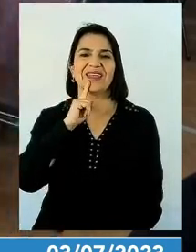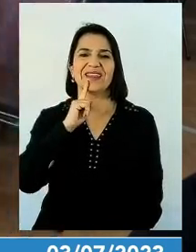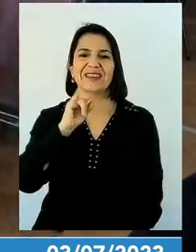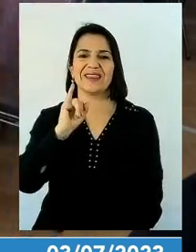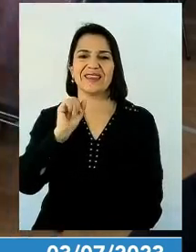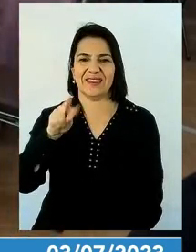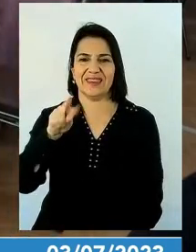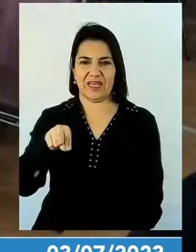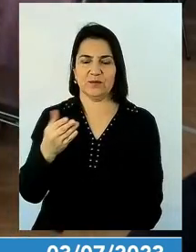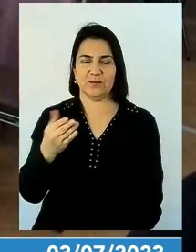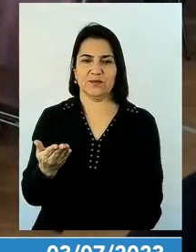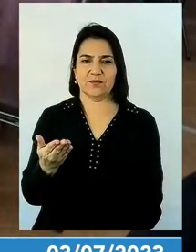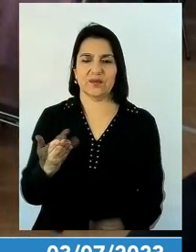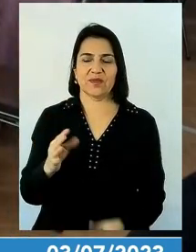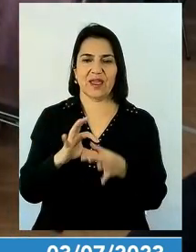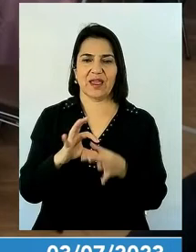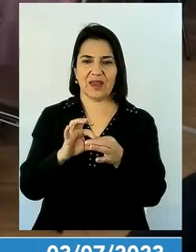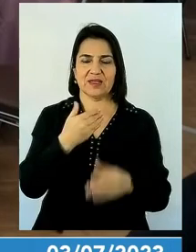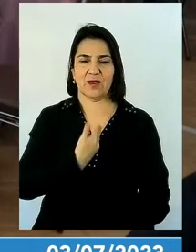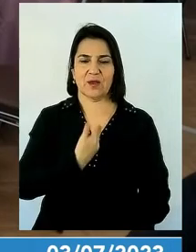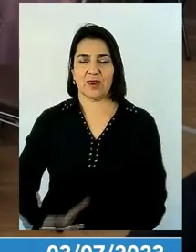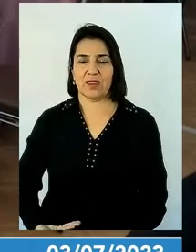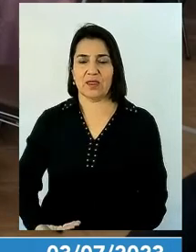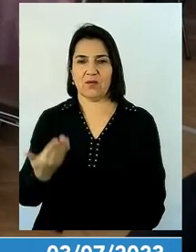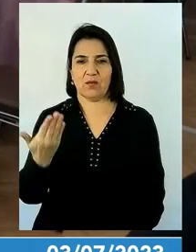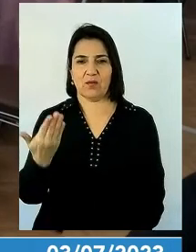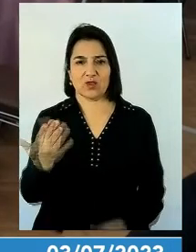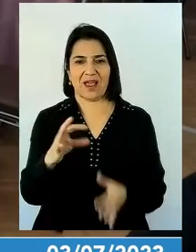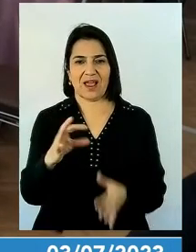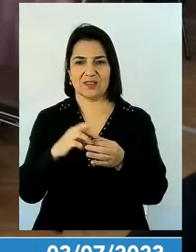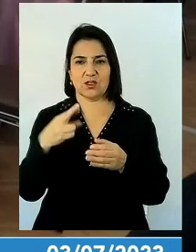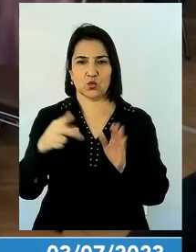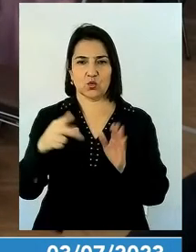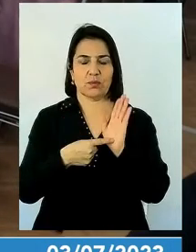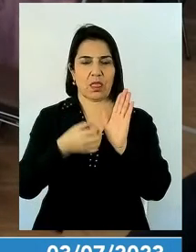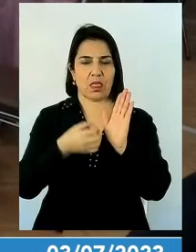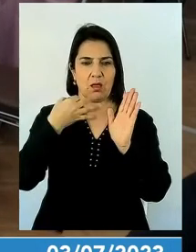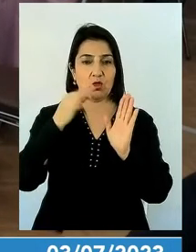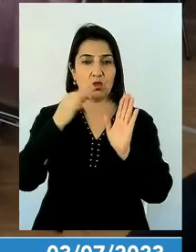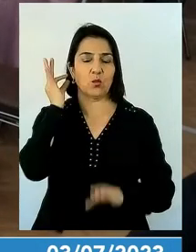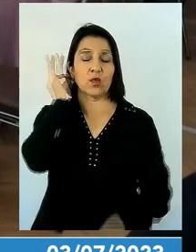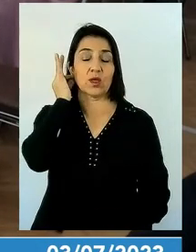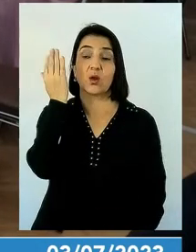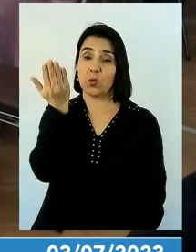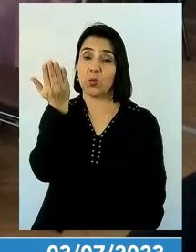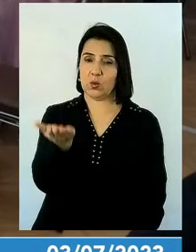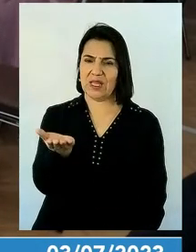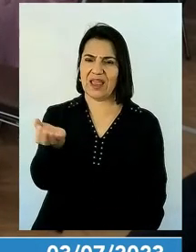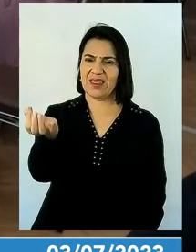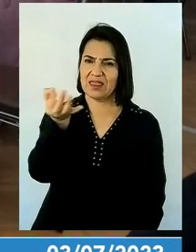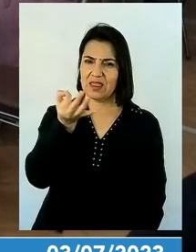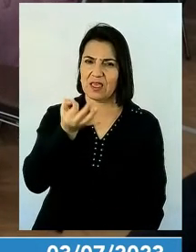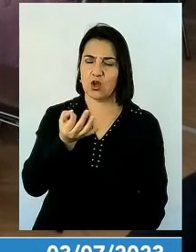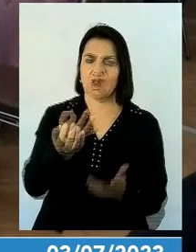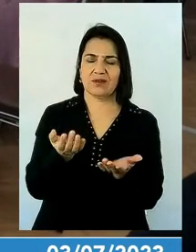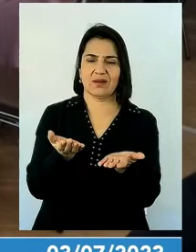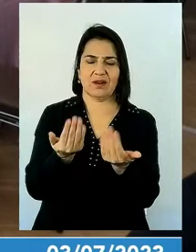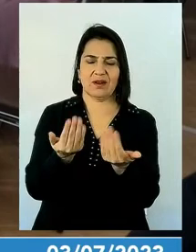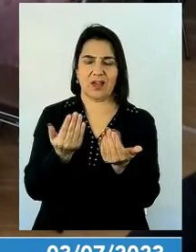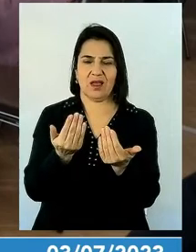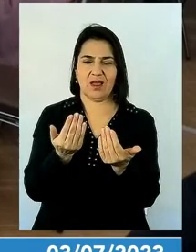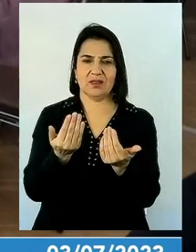agradecerle por su exposición. Usted comentó la necesidad de avanzar en